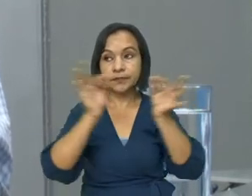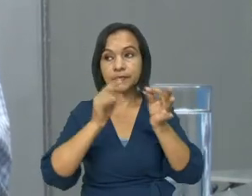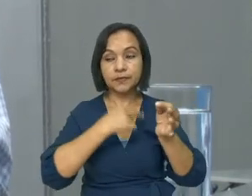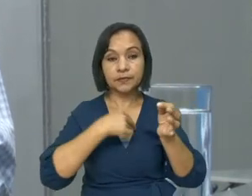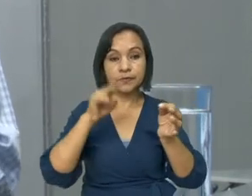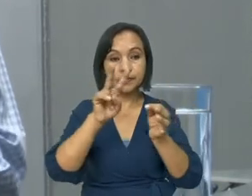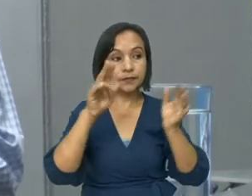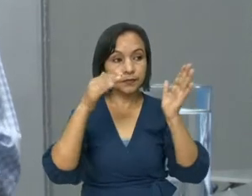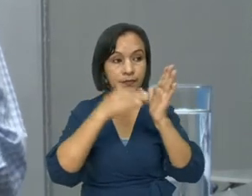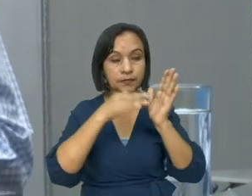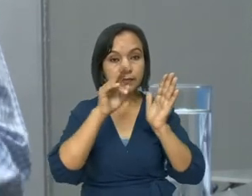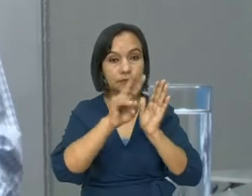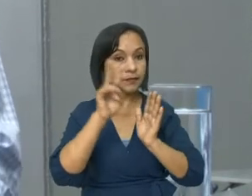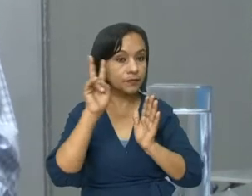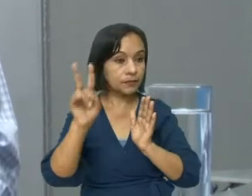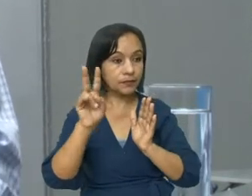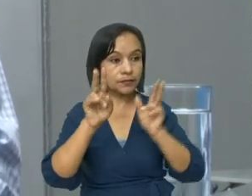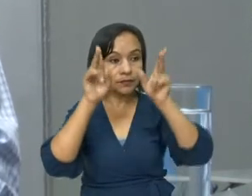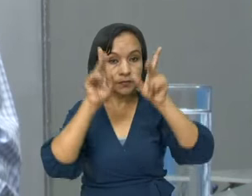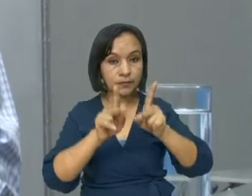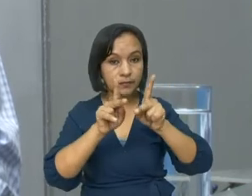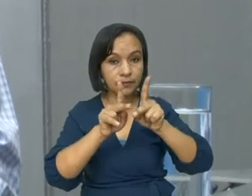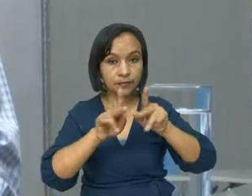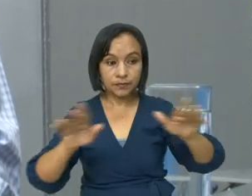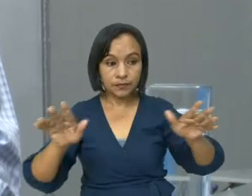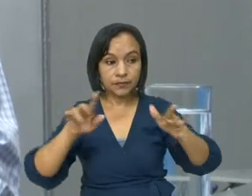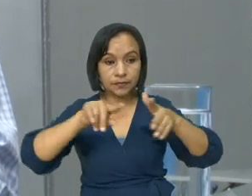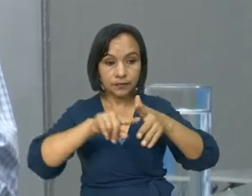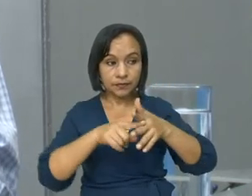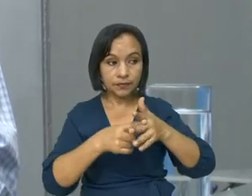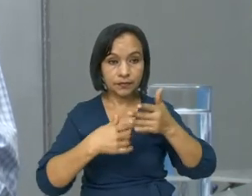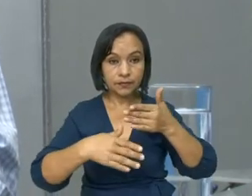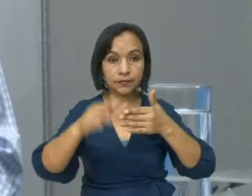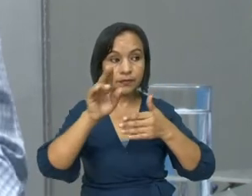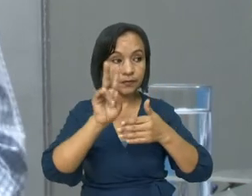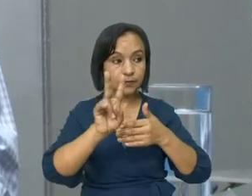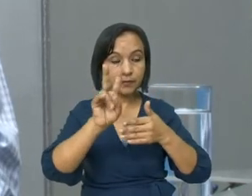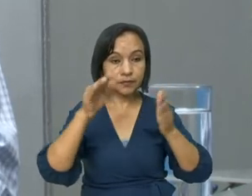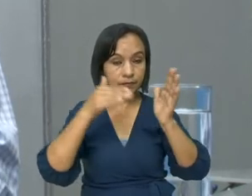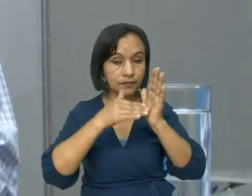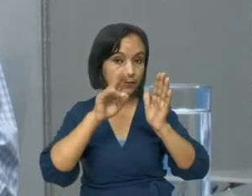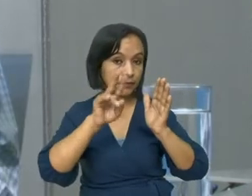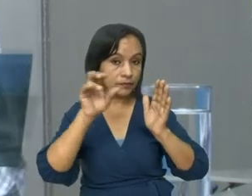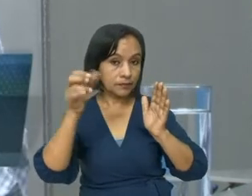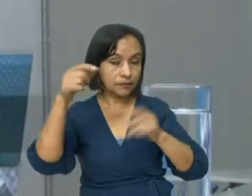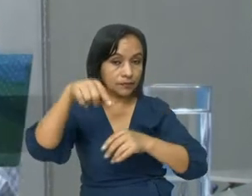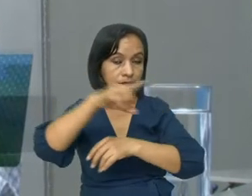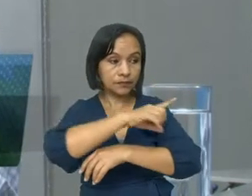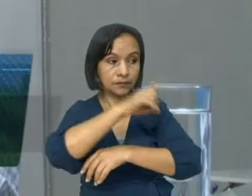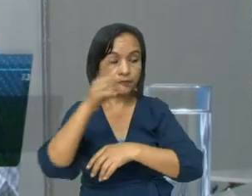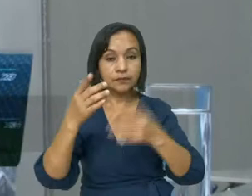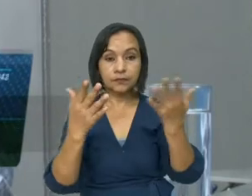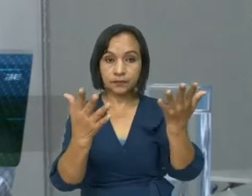el 2022 y también la planificación que arranca hacia el 2026 es lo que el día de hoy, pues,